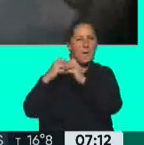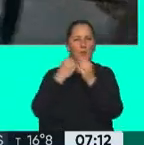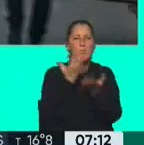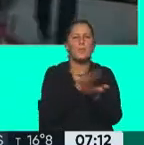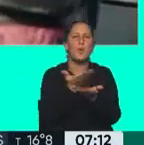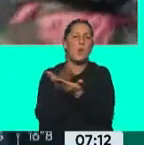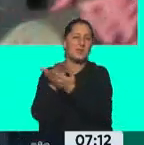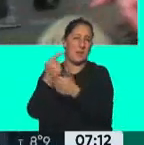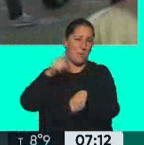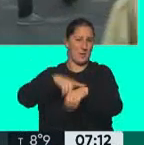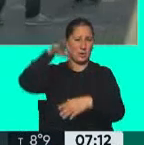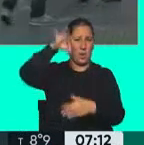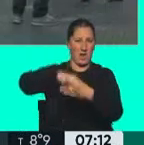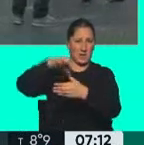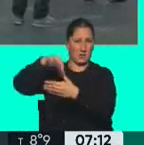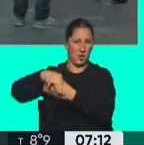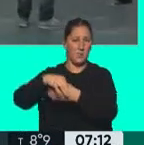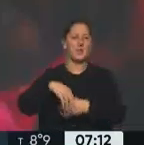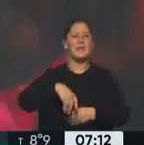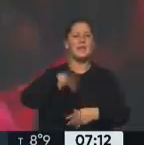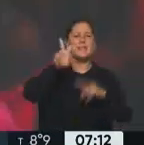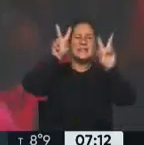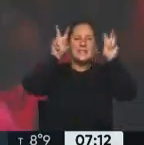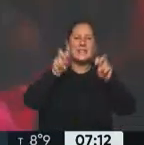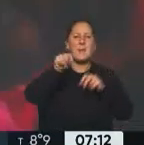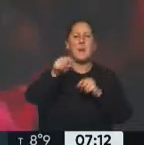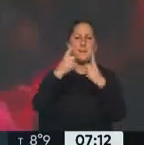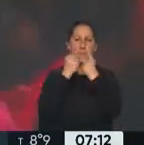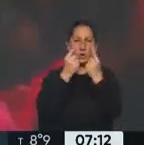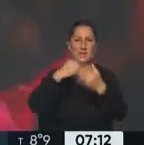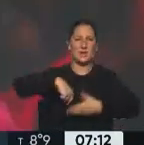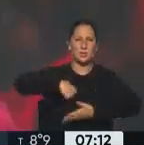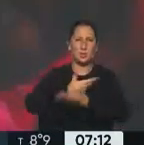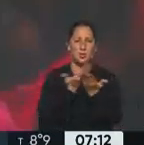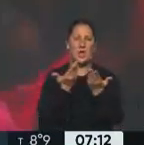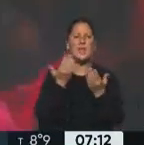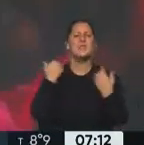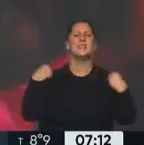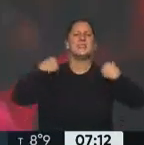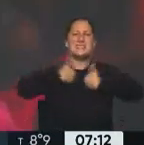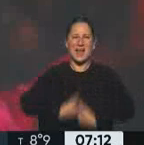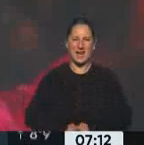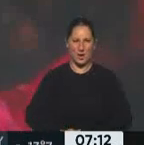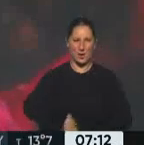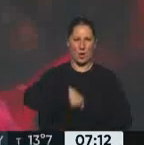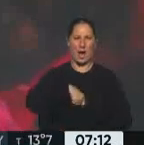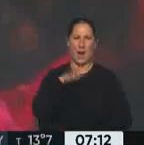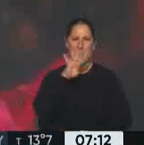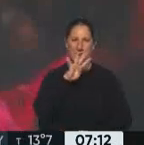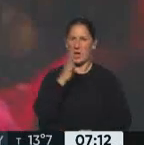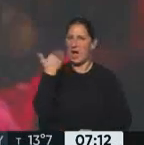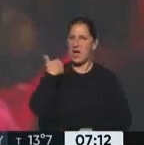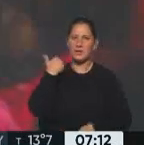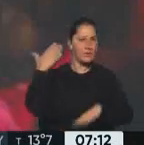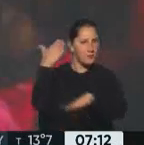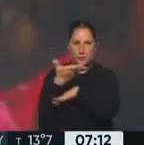en las elecciones. Ale, pero uno de los focos más importantes en cuanto a protesta social en Francia habían sido los chalecos amarillos. ¿No salieron ayer, primero de mayo, los